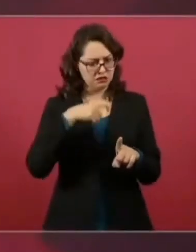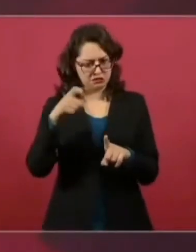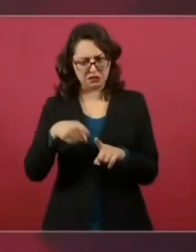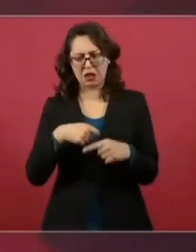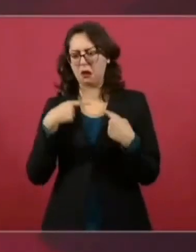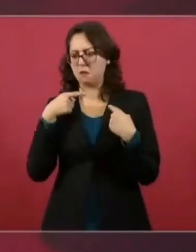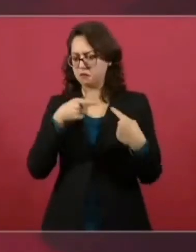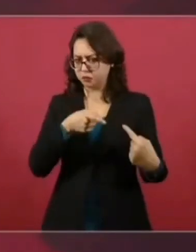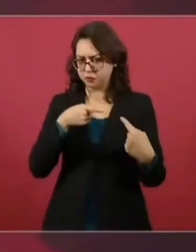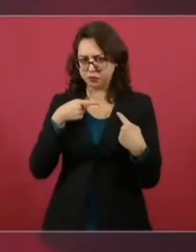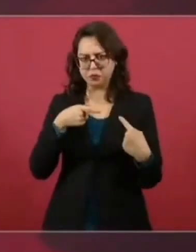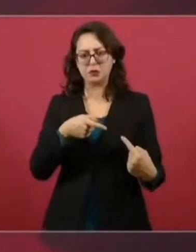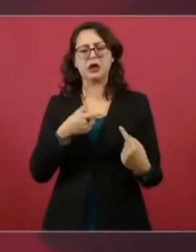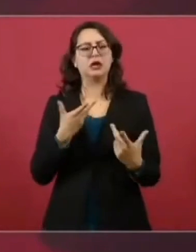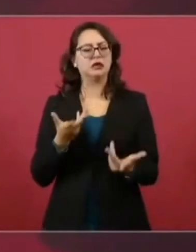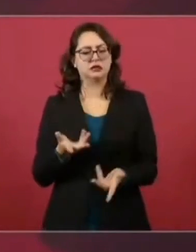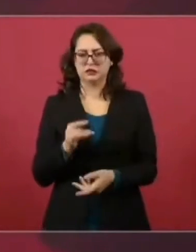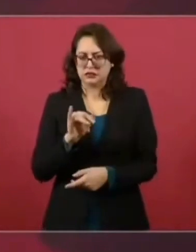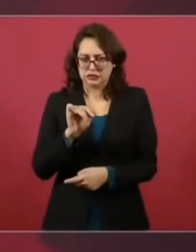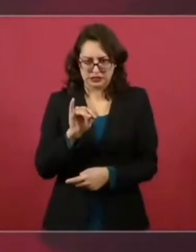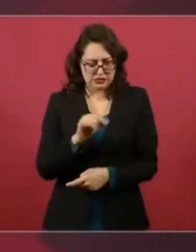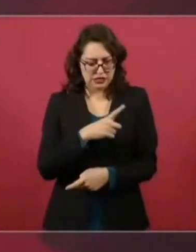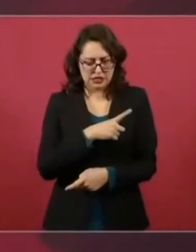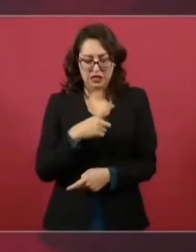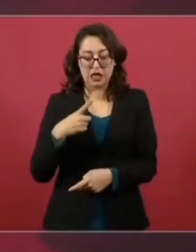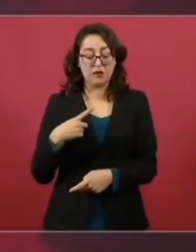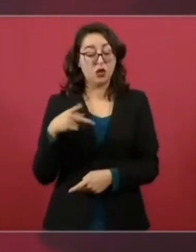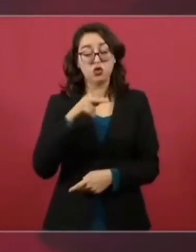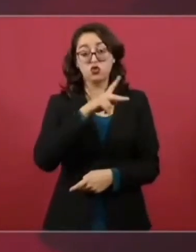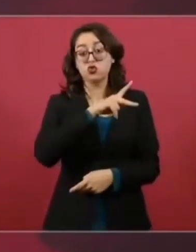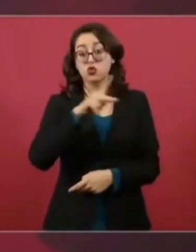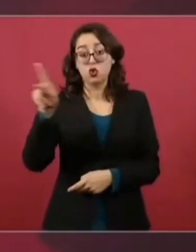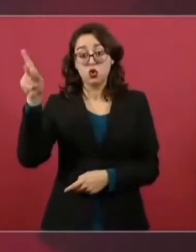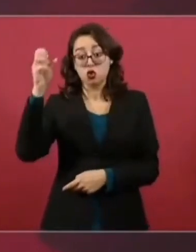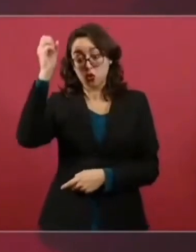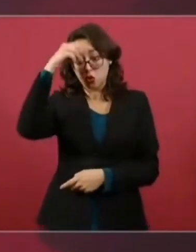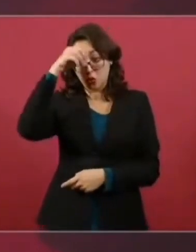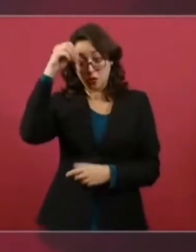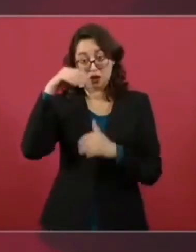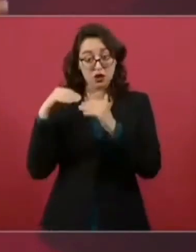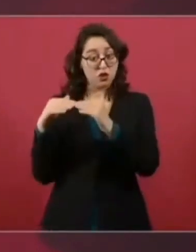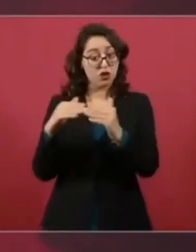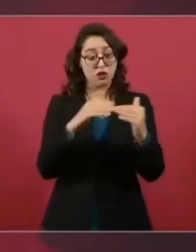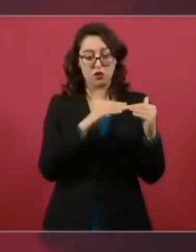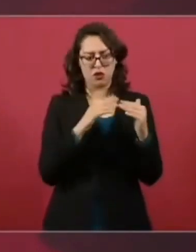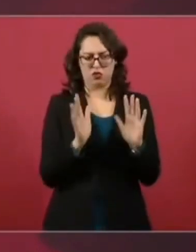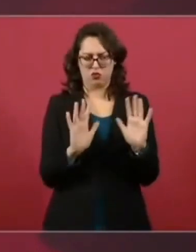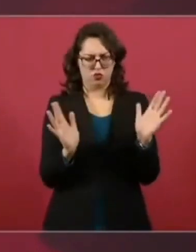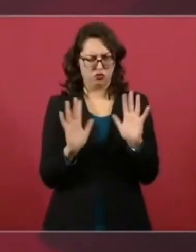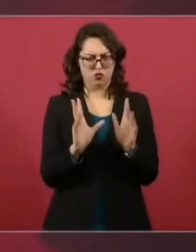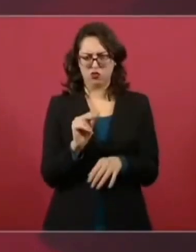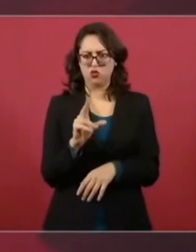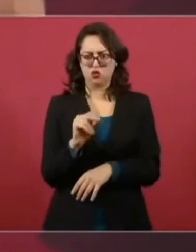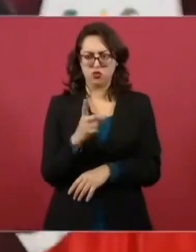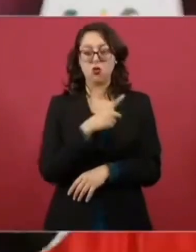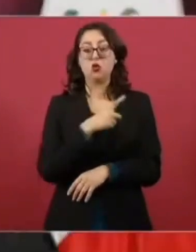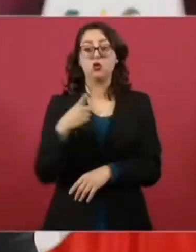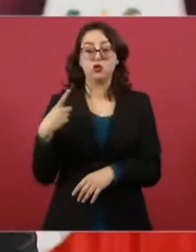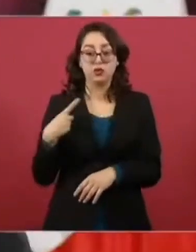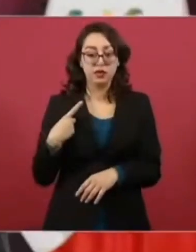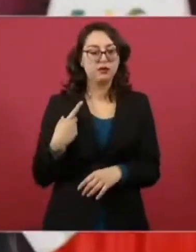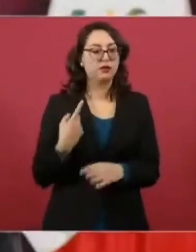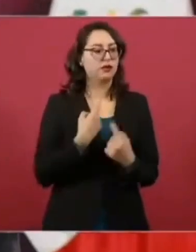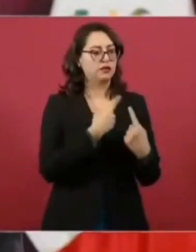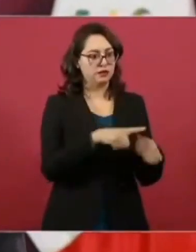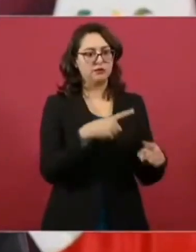oposición, no debe de haber pensamiento único, pero todo tiene ciertos límites y